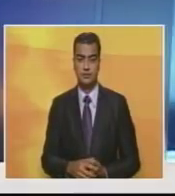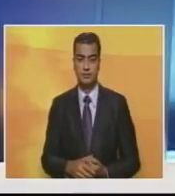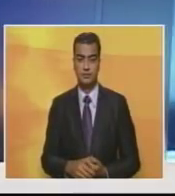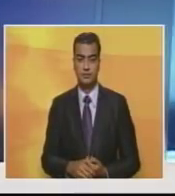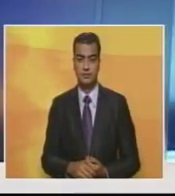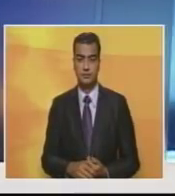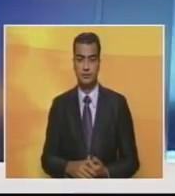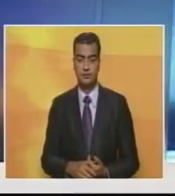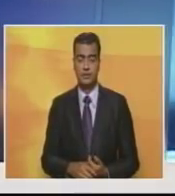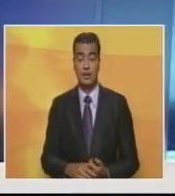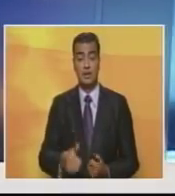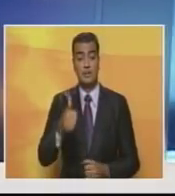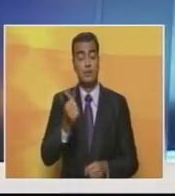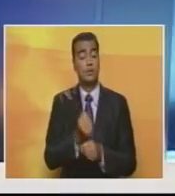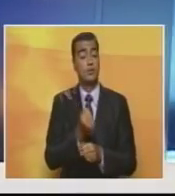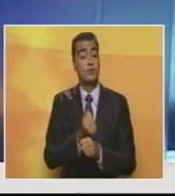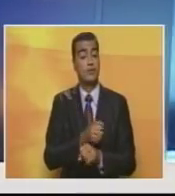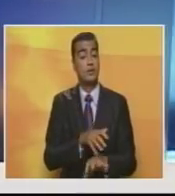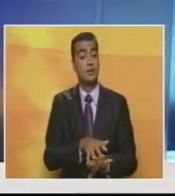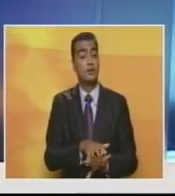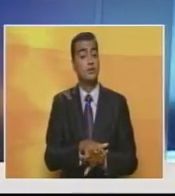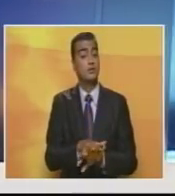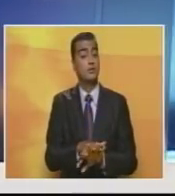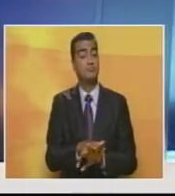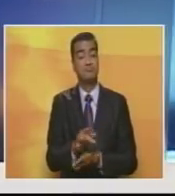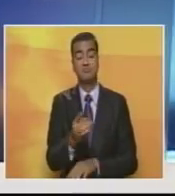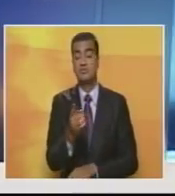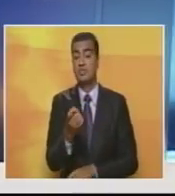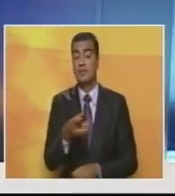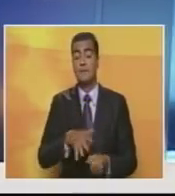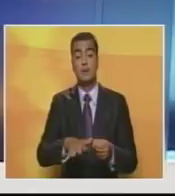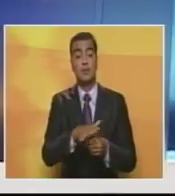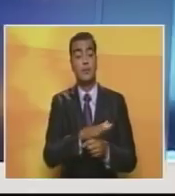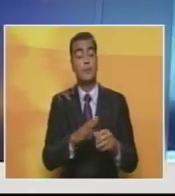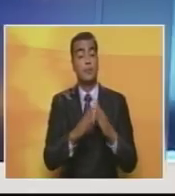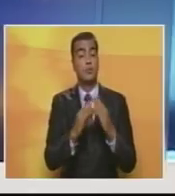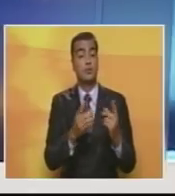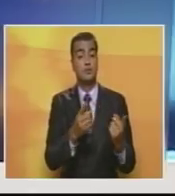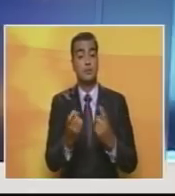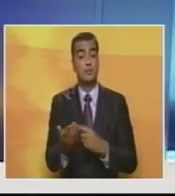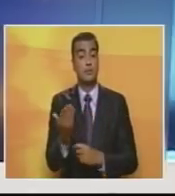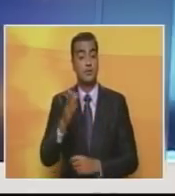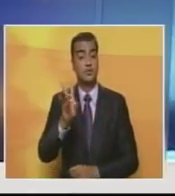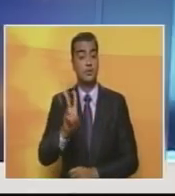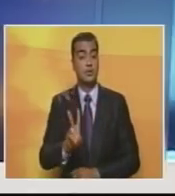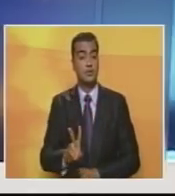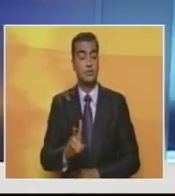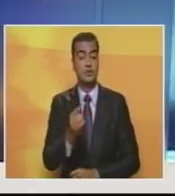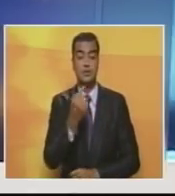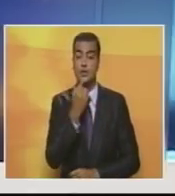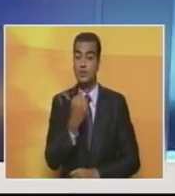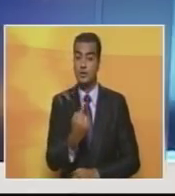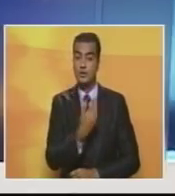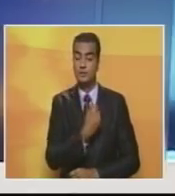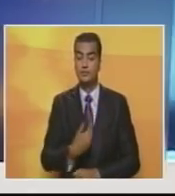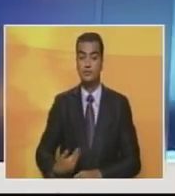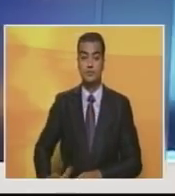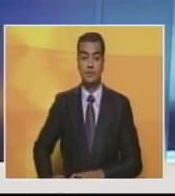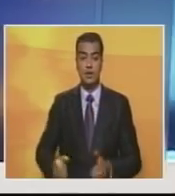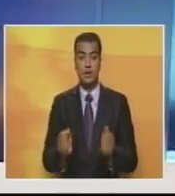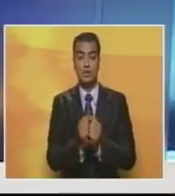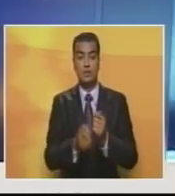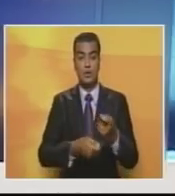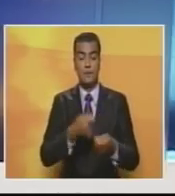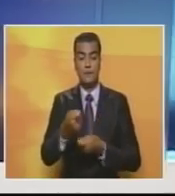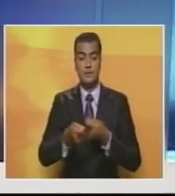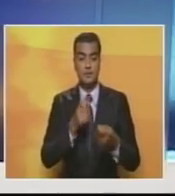El incremento del salario mínimo integral es insuficiente para cubrir las necesidades básicas del venezolano. Así lo aseguró la presidenta de